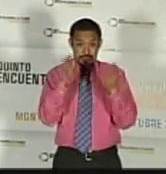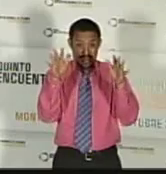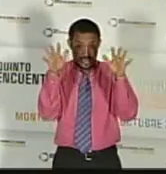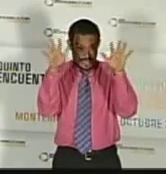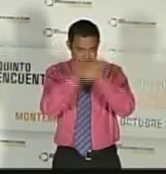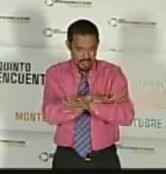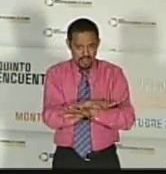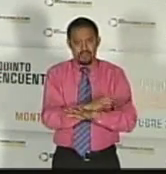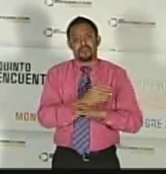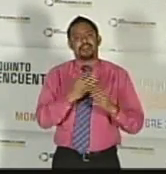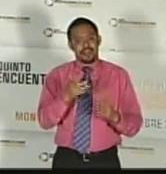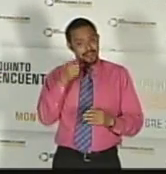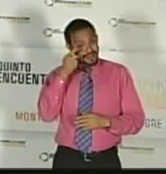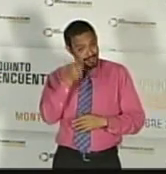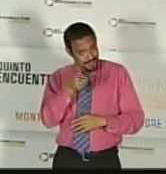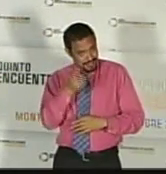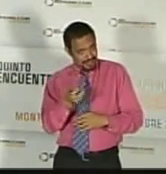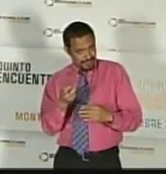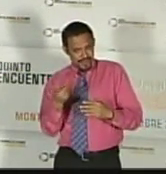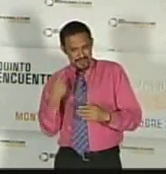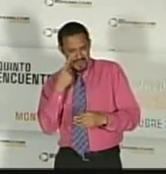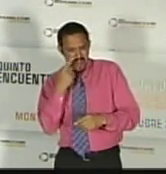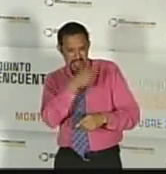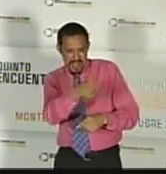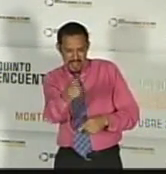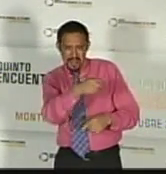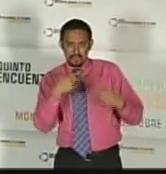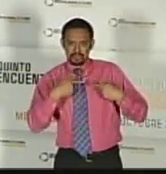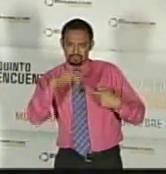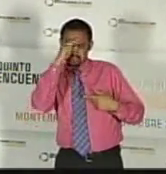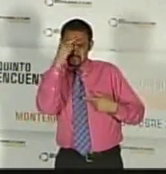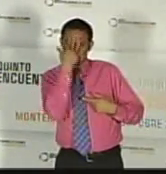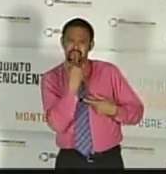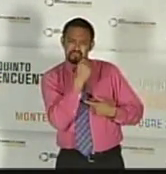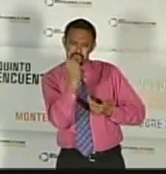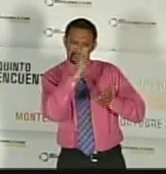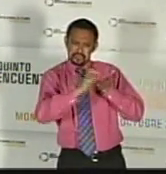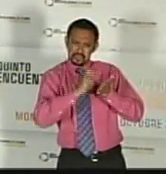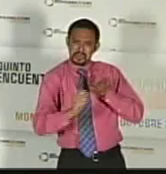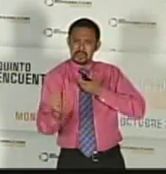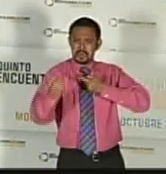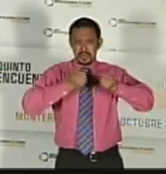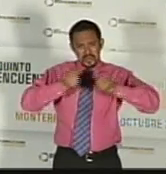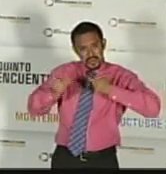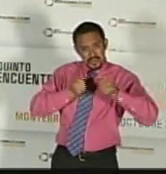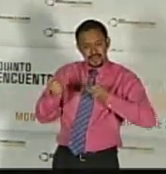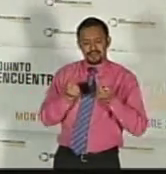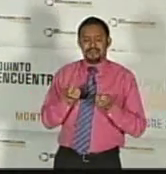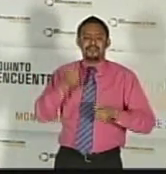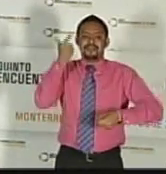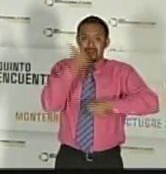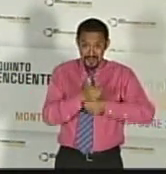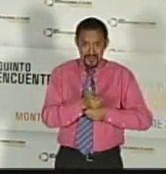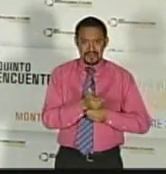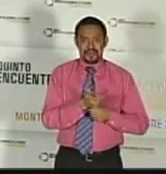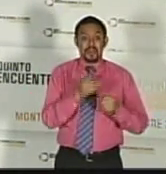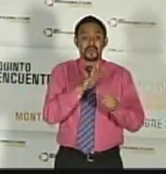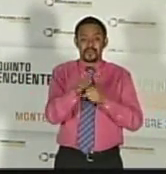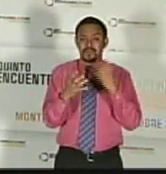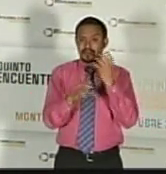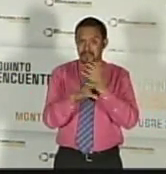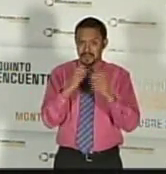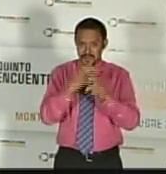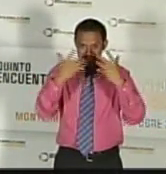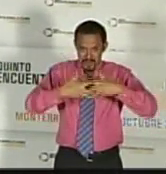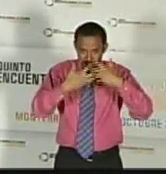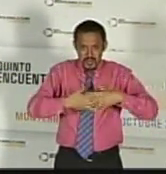a identificar a los principales pensadores, escritores, organizadores y con el tiempo lo que está funcionando en la educación